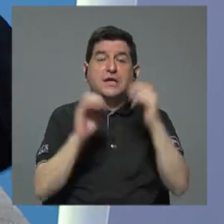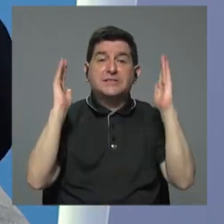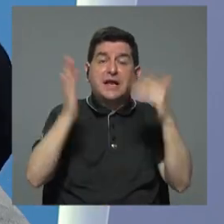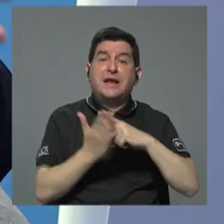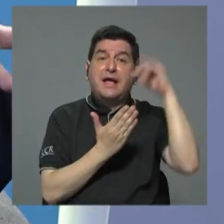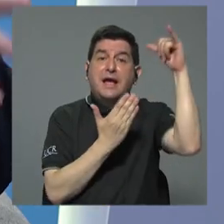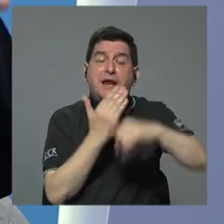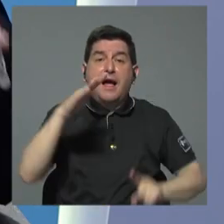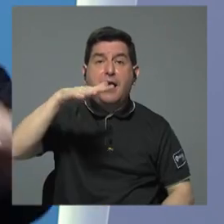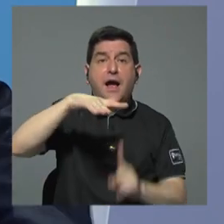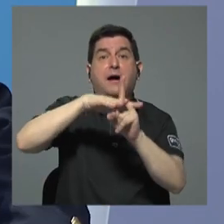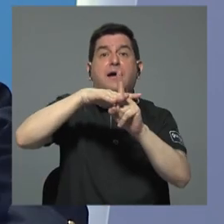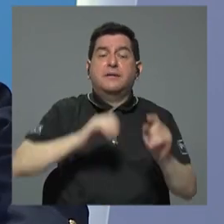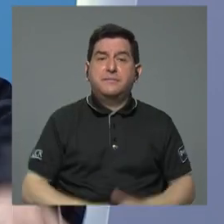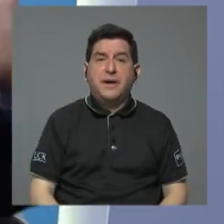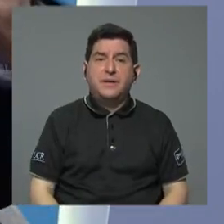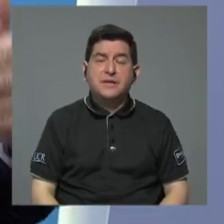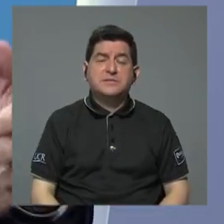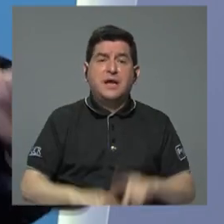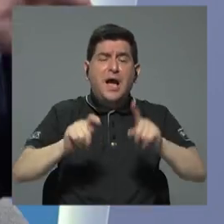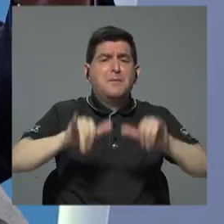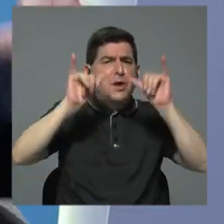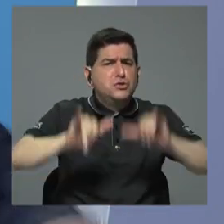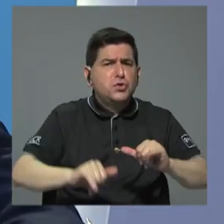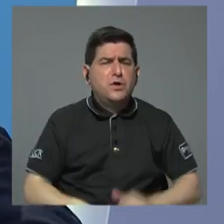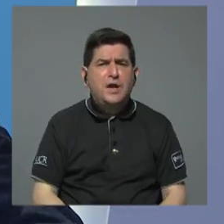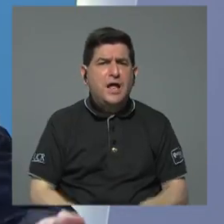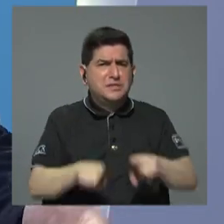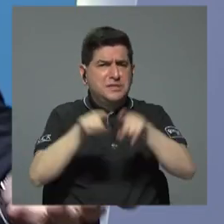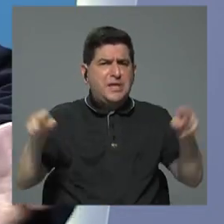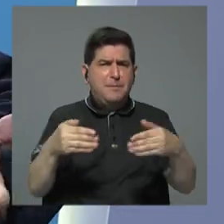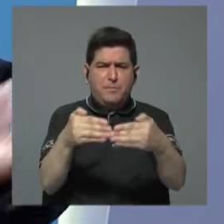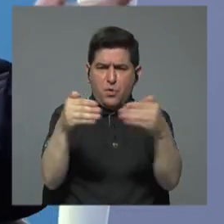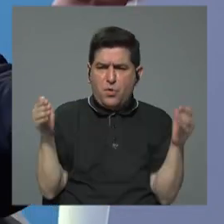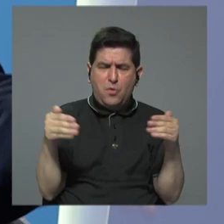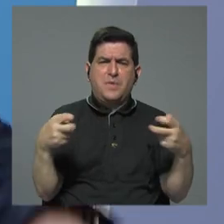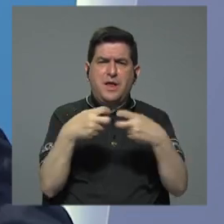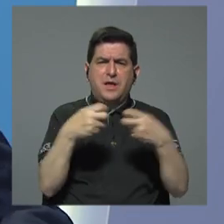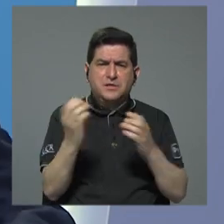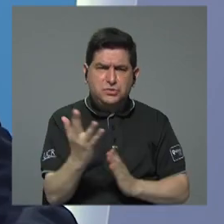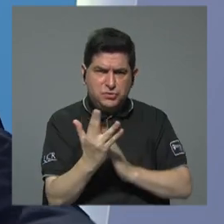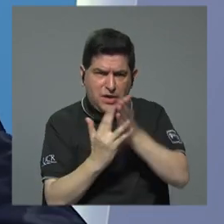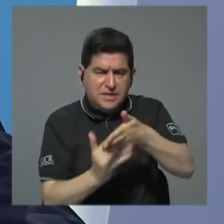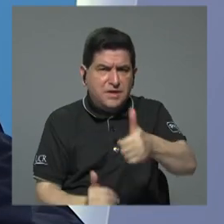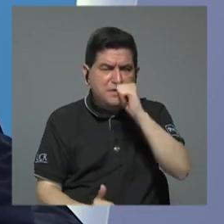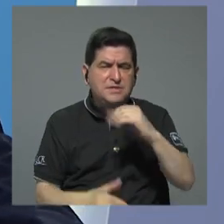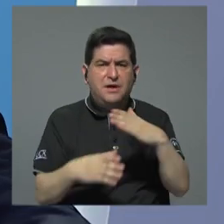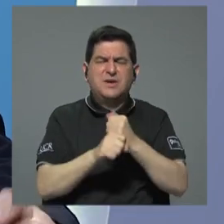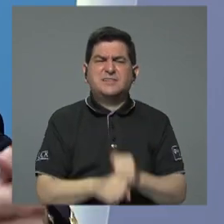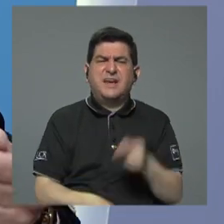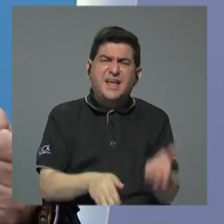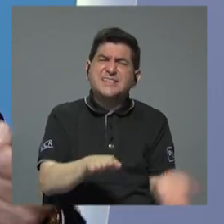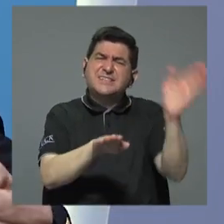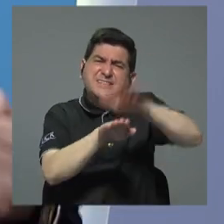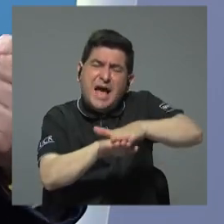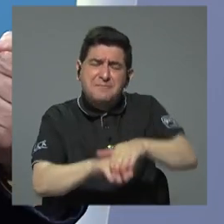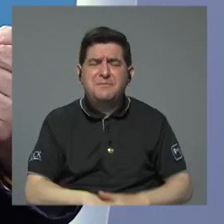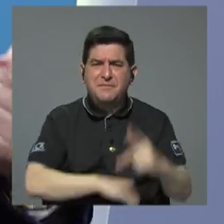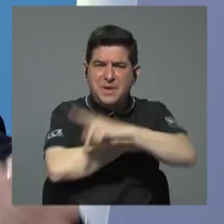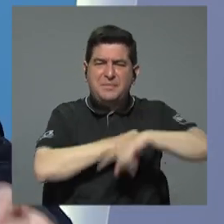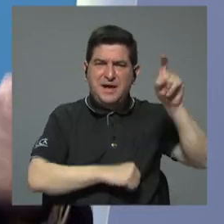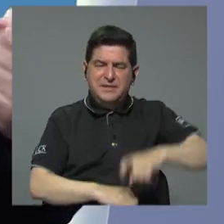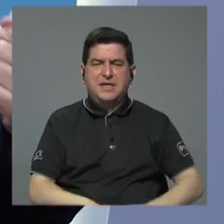proyectos, aparecen los conservacionistas a que tampoco represas se pueden hacer. Nos están metiendo en una trampa. O sea, el país necesita